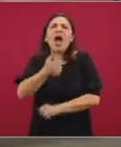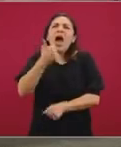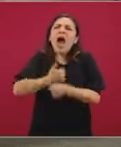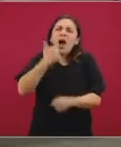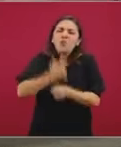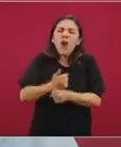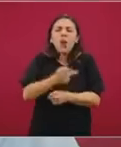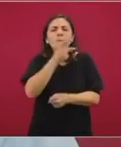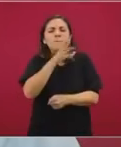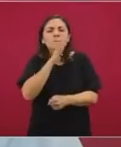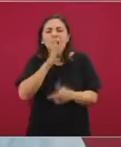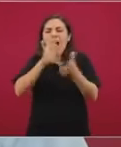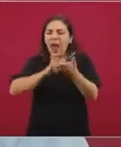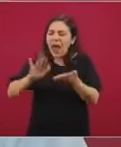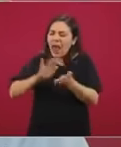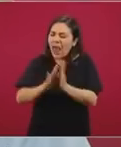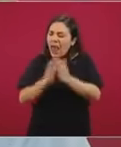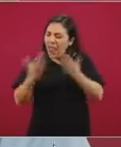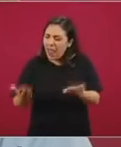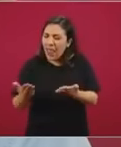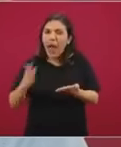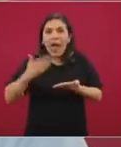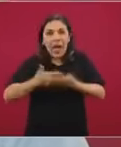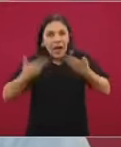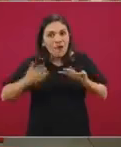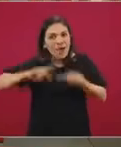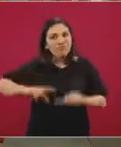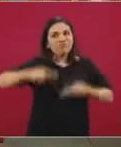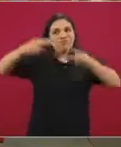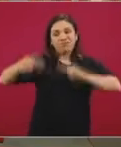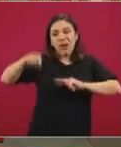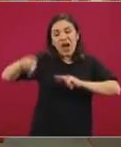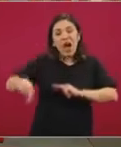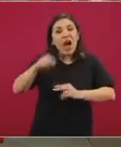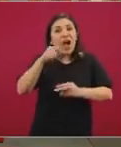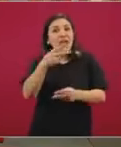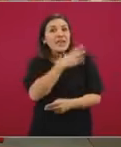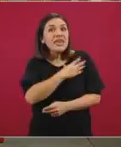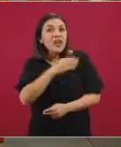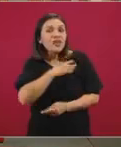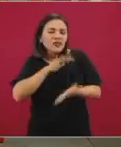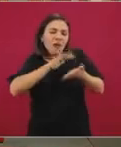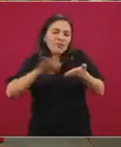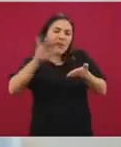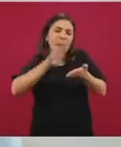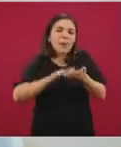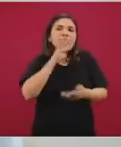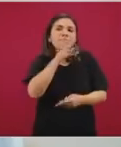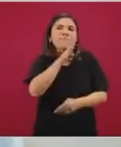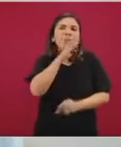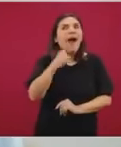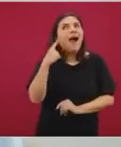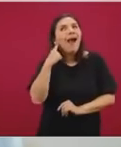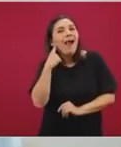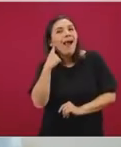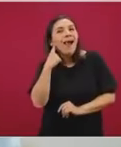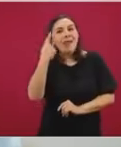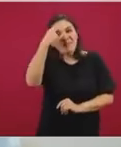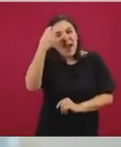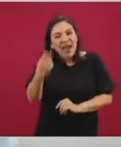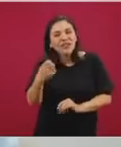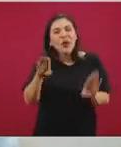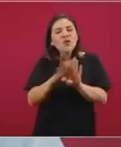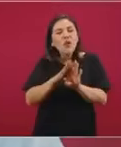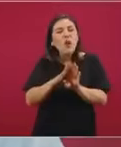papás los que le leían a los hijos, ojalá que ahora las hijas y los hijos le lean a los papás y a los abuelos, para que en la medida